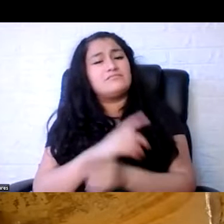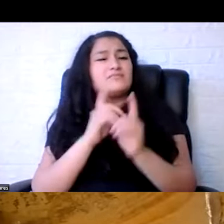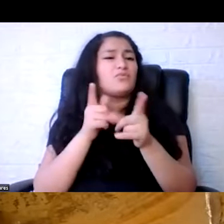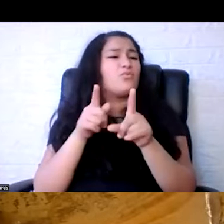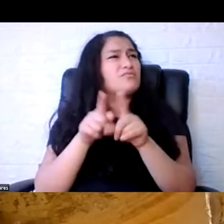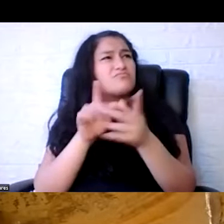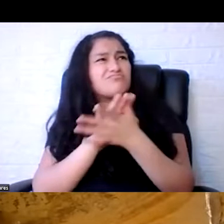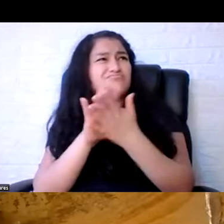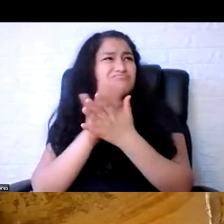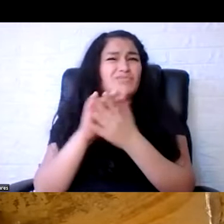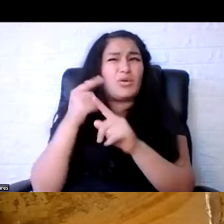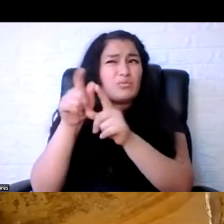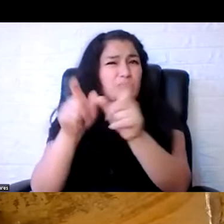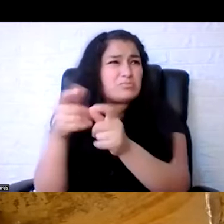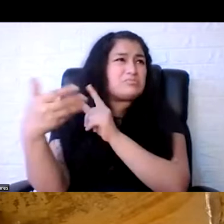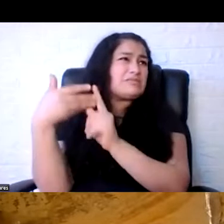ejercida hacia ellos, ¿no?